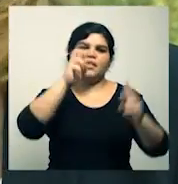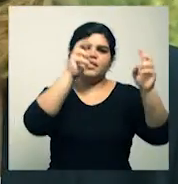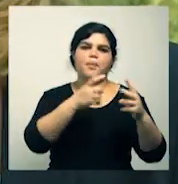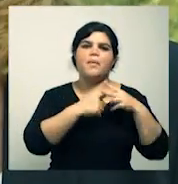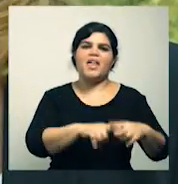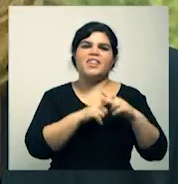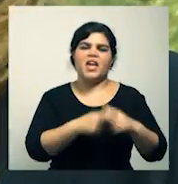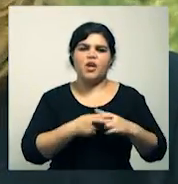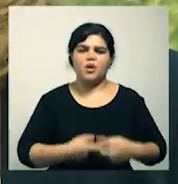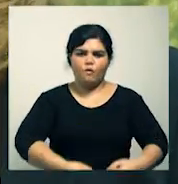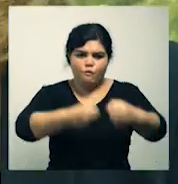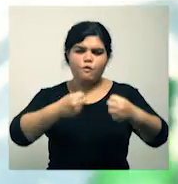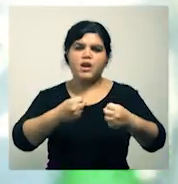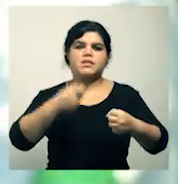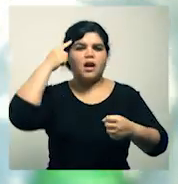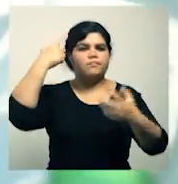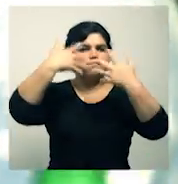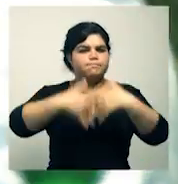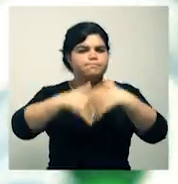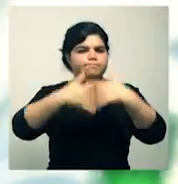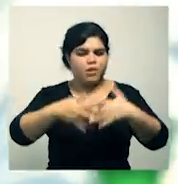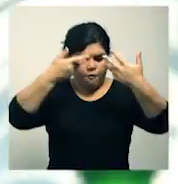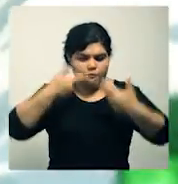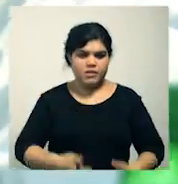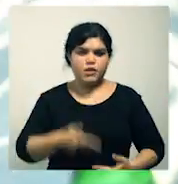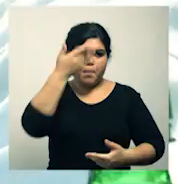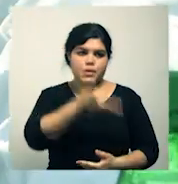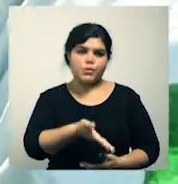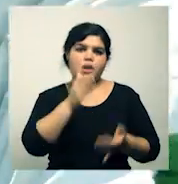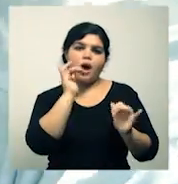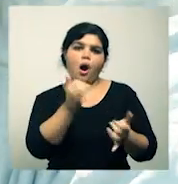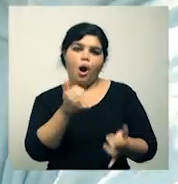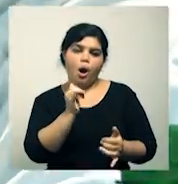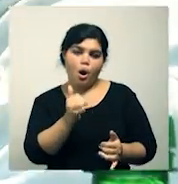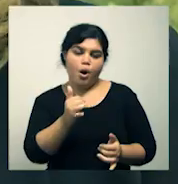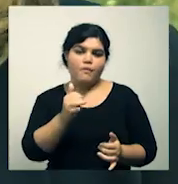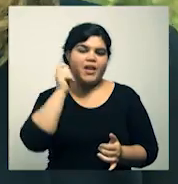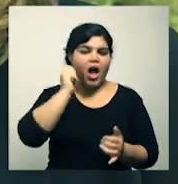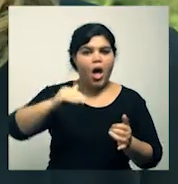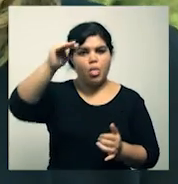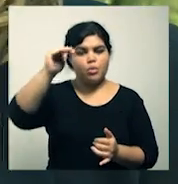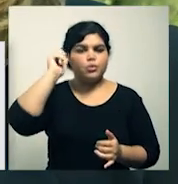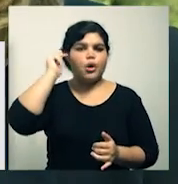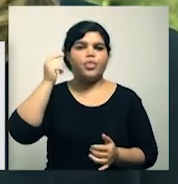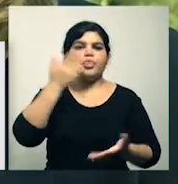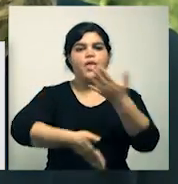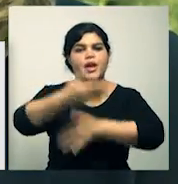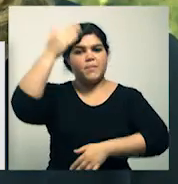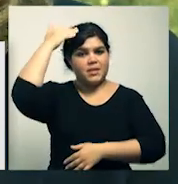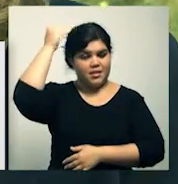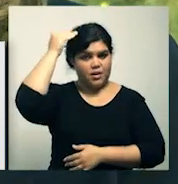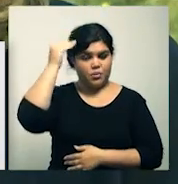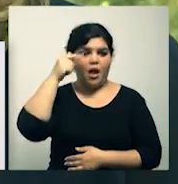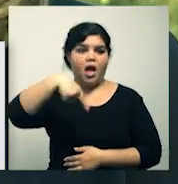reforzamiento cognitivo y físico del adulto joven con discapacidad intelectual y aquellas personas con